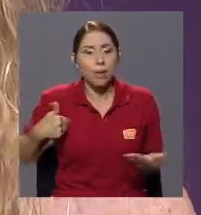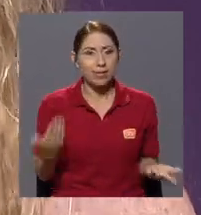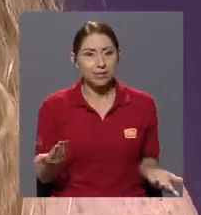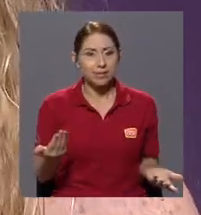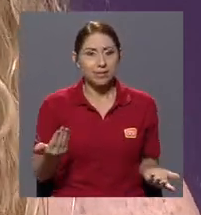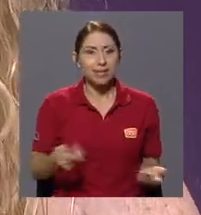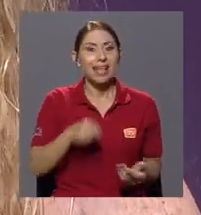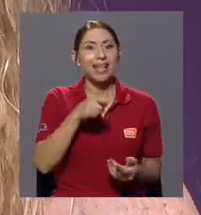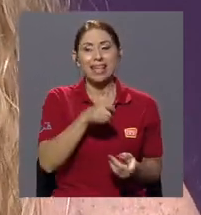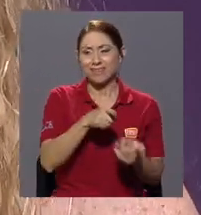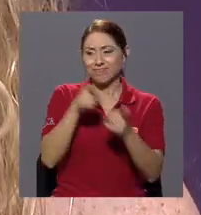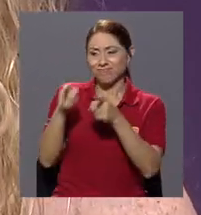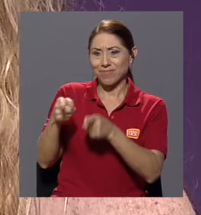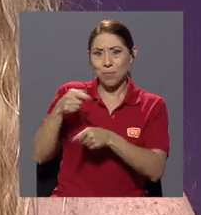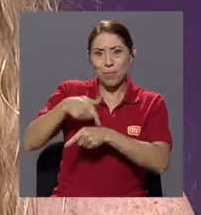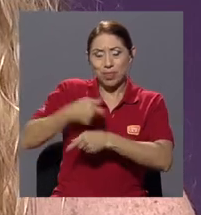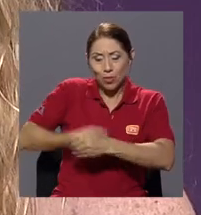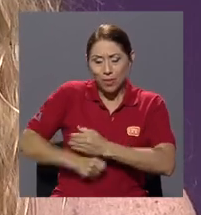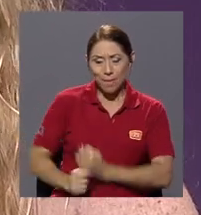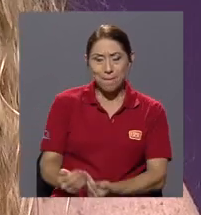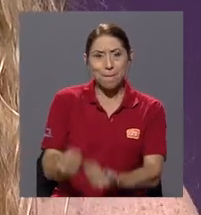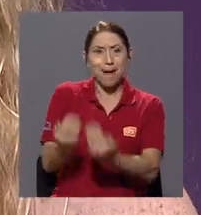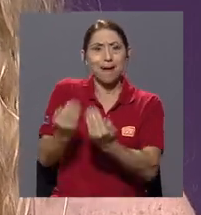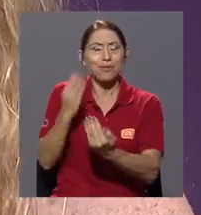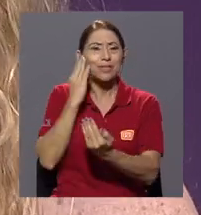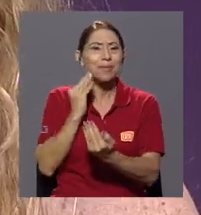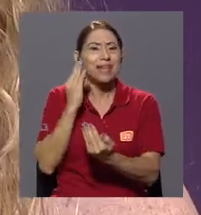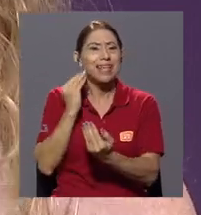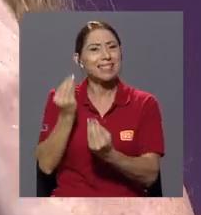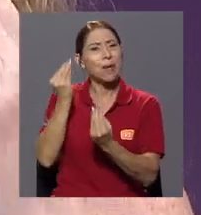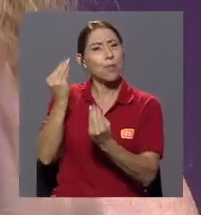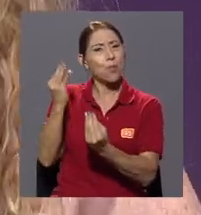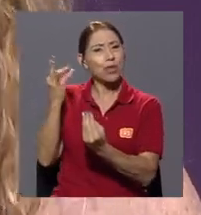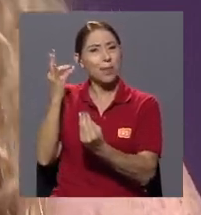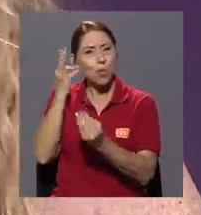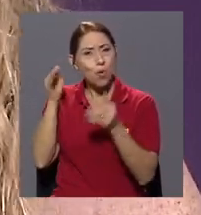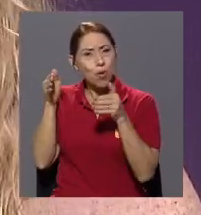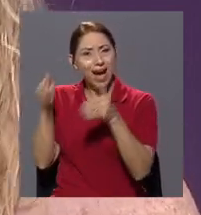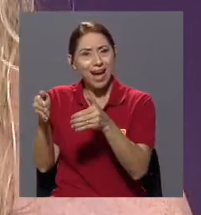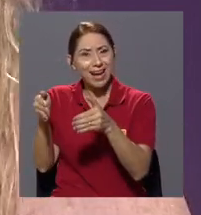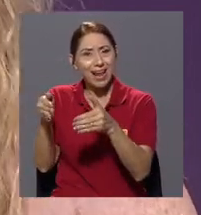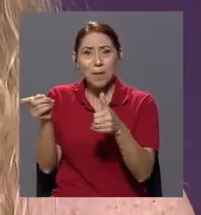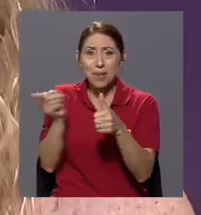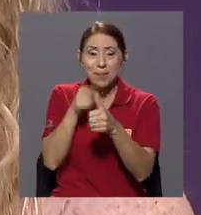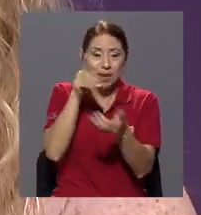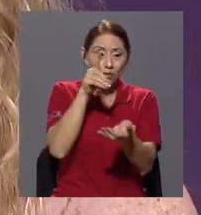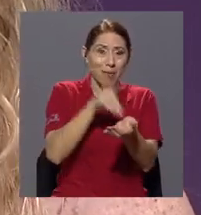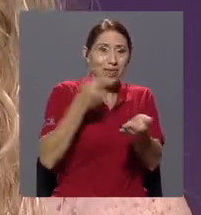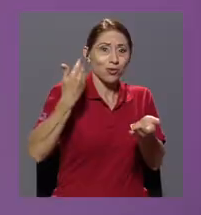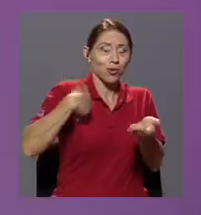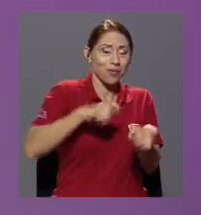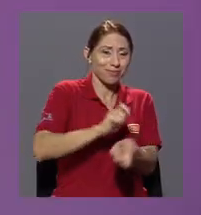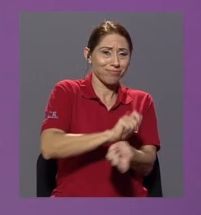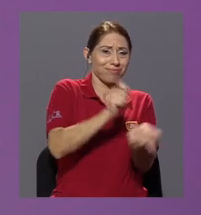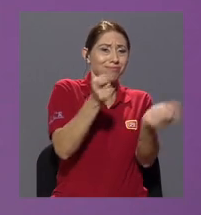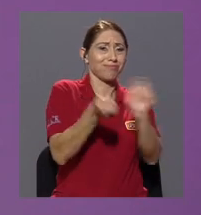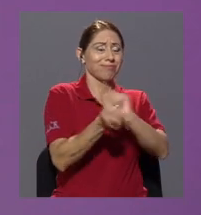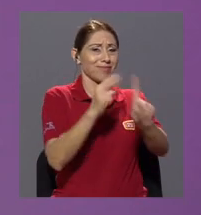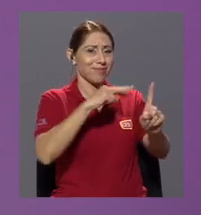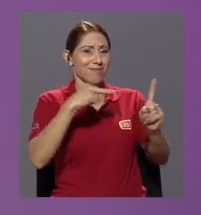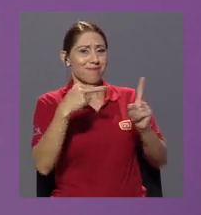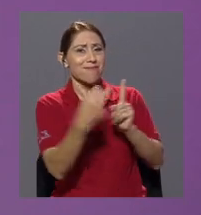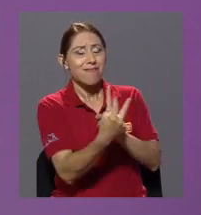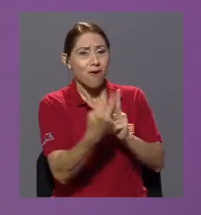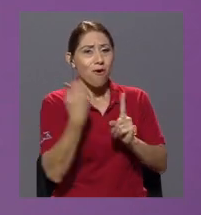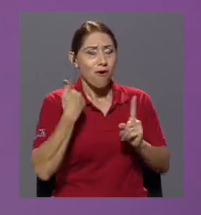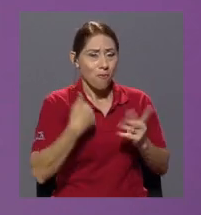esa experiencia muy de mujer se transformó por ojos de hombres ver a los primeros médicos cuéntenos de